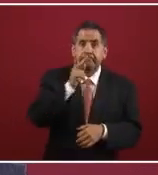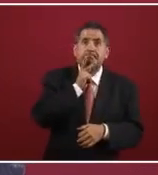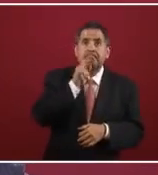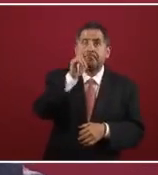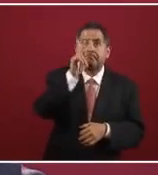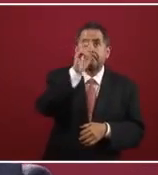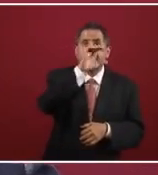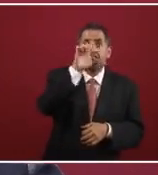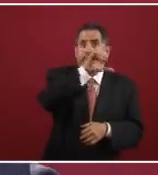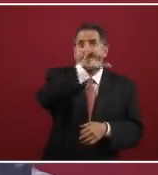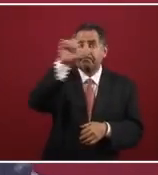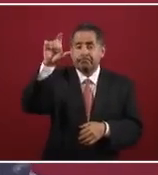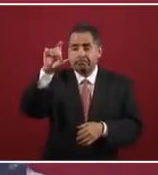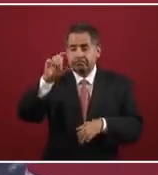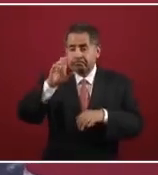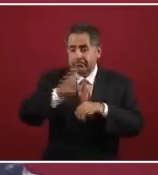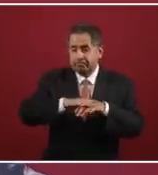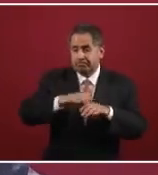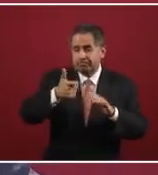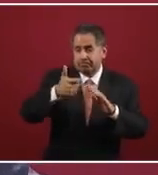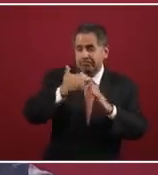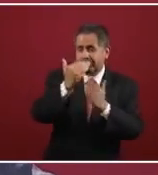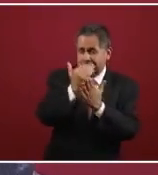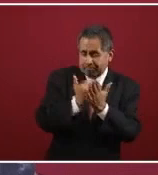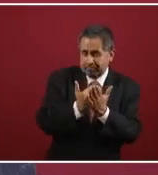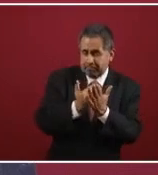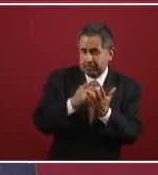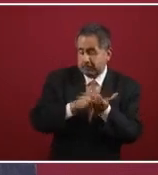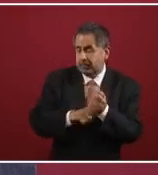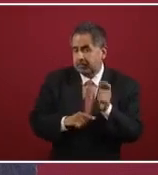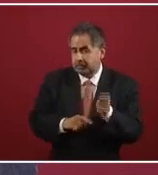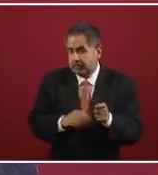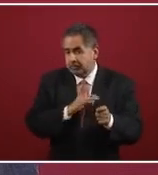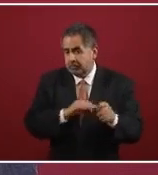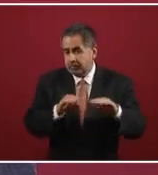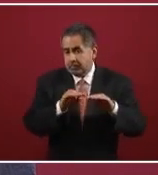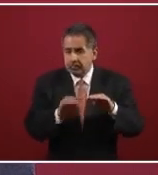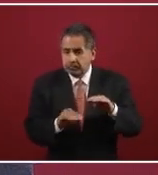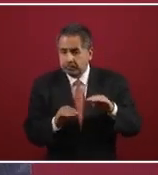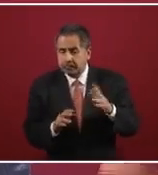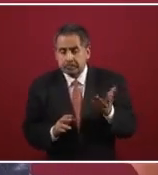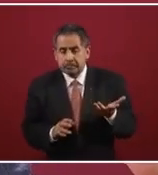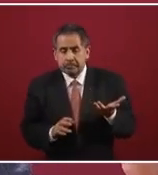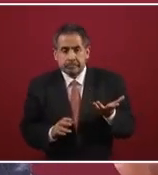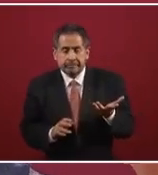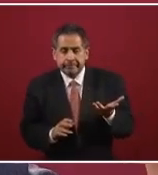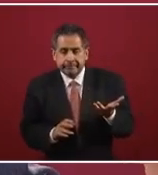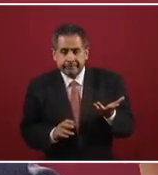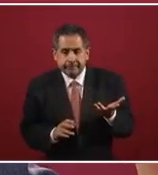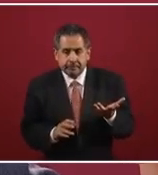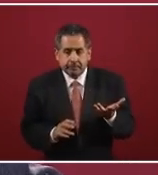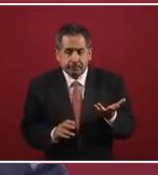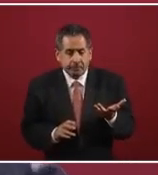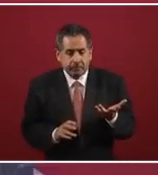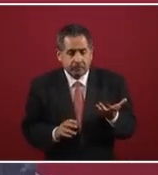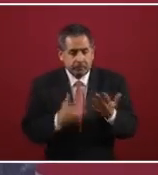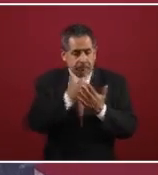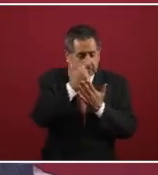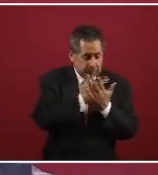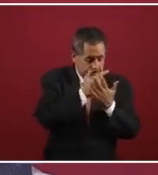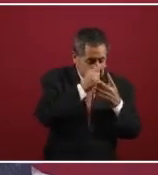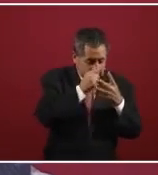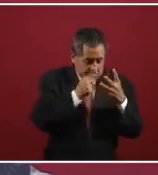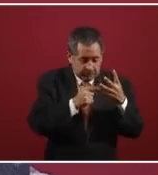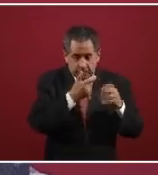da un precio mucho más bajo no hubiera estado presente en estos en estos listados